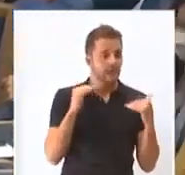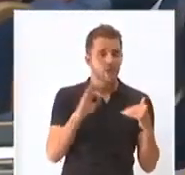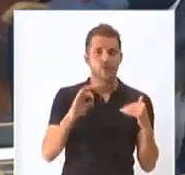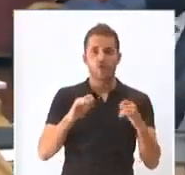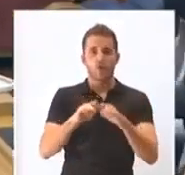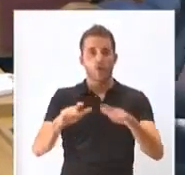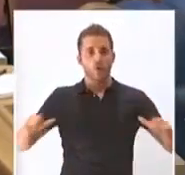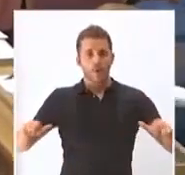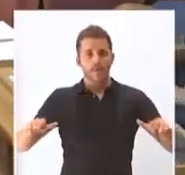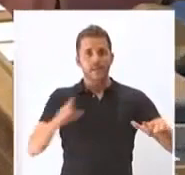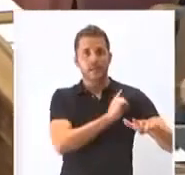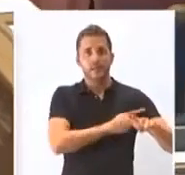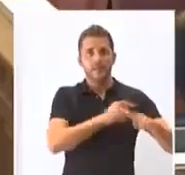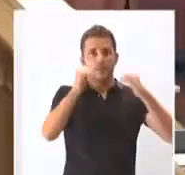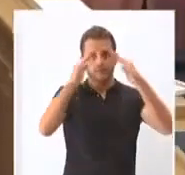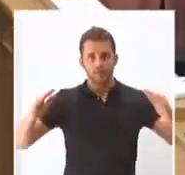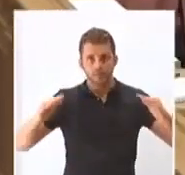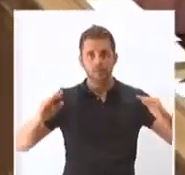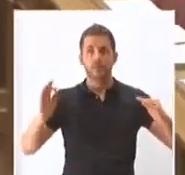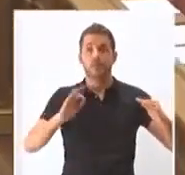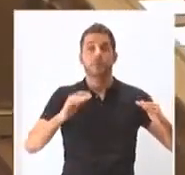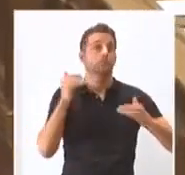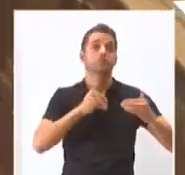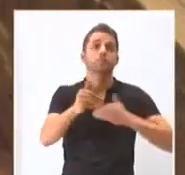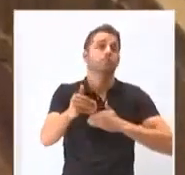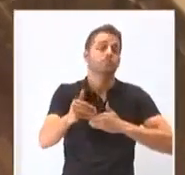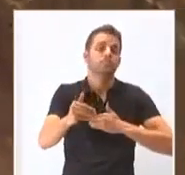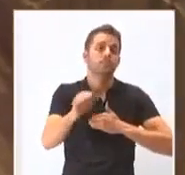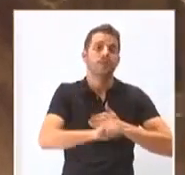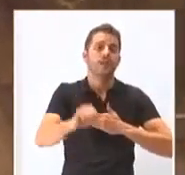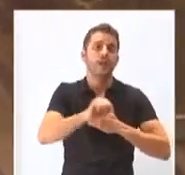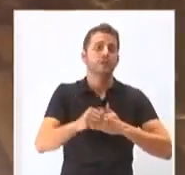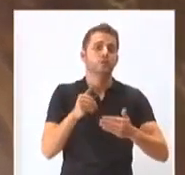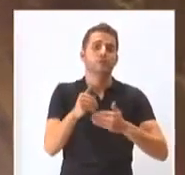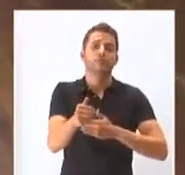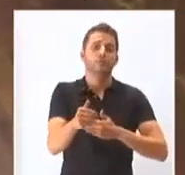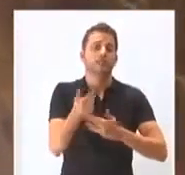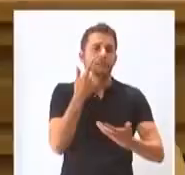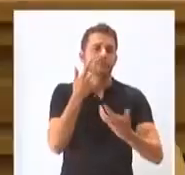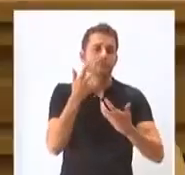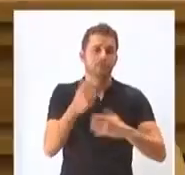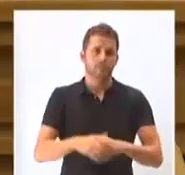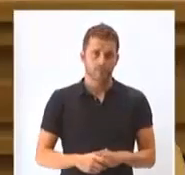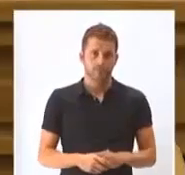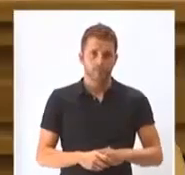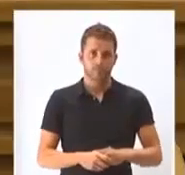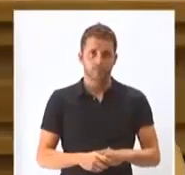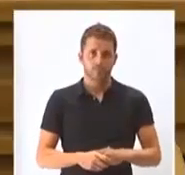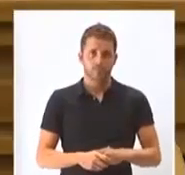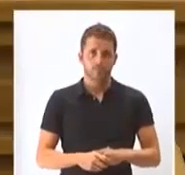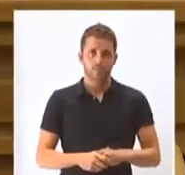otro tipo de establecimiento que en los próximos años van a ser verdaderamente notables y además